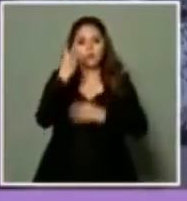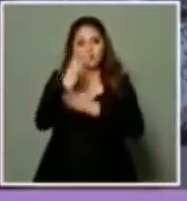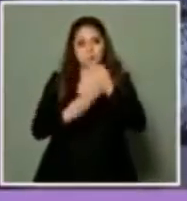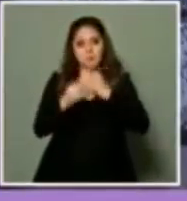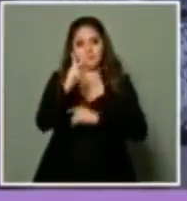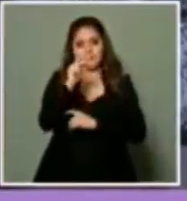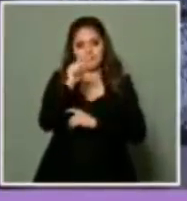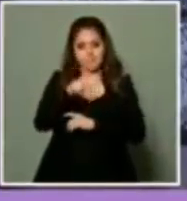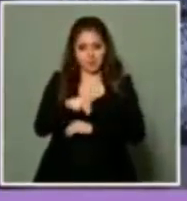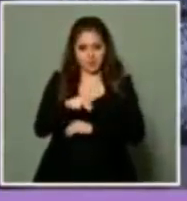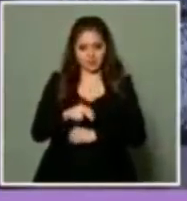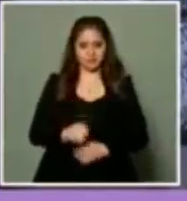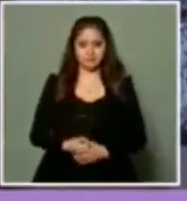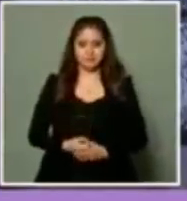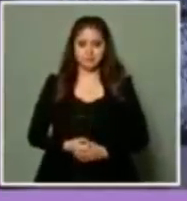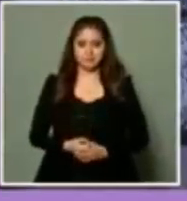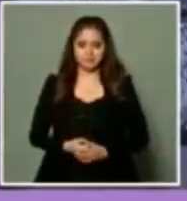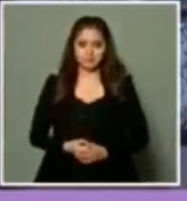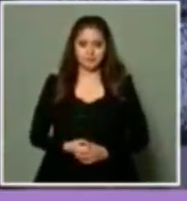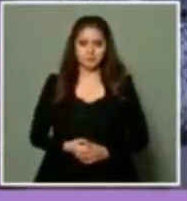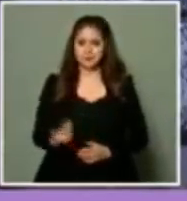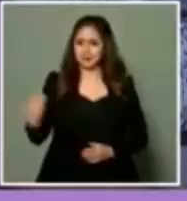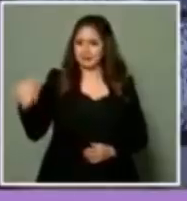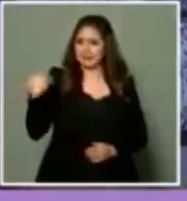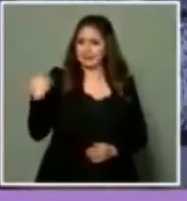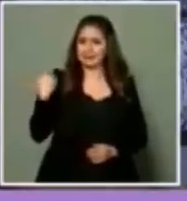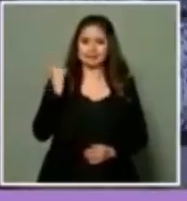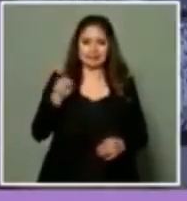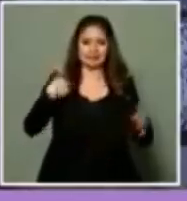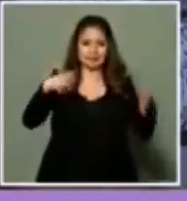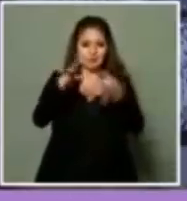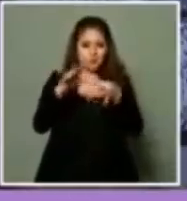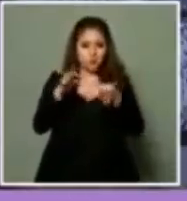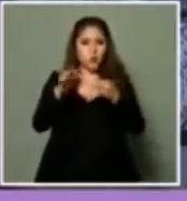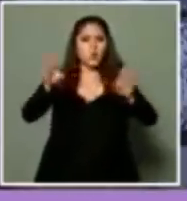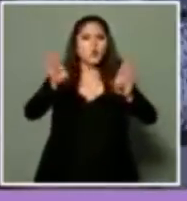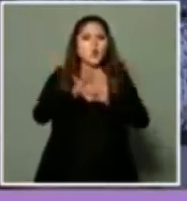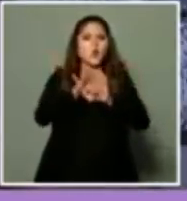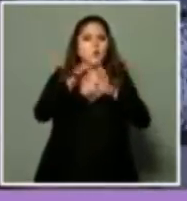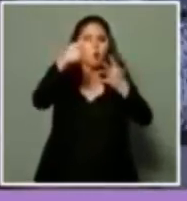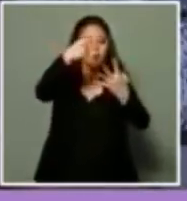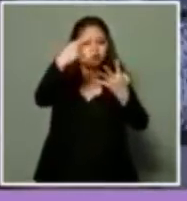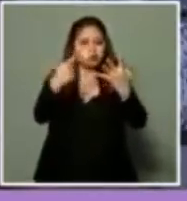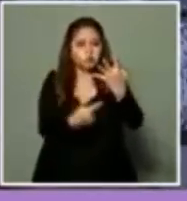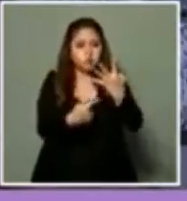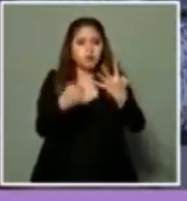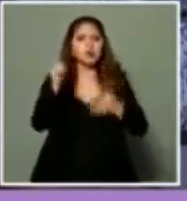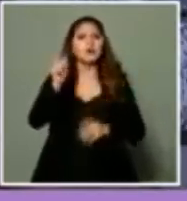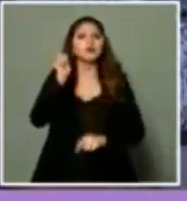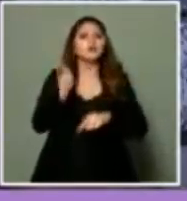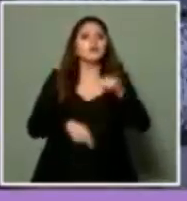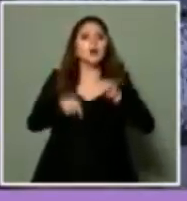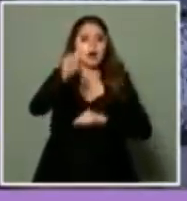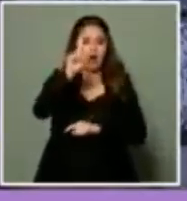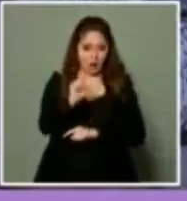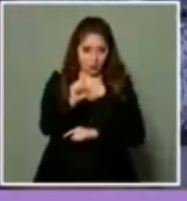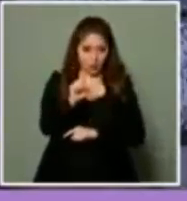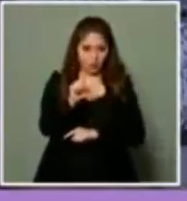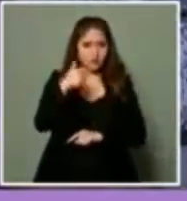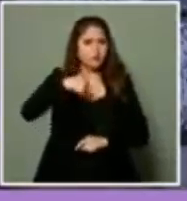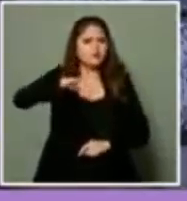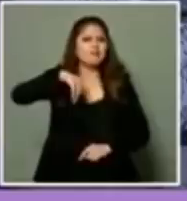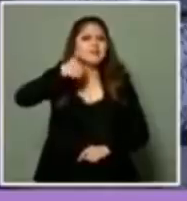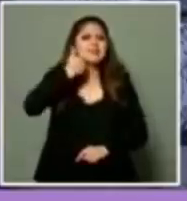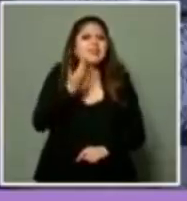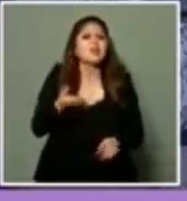En mi intervención anterior te hablé de las líneas estratégicas para resolver el problema del agua. Ahora te voy a decir cómo